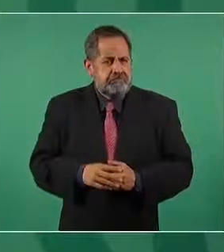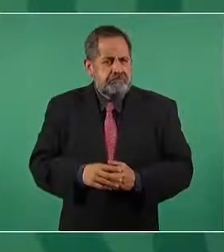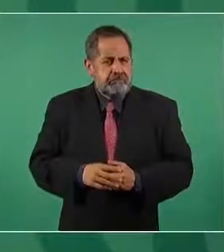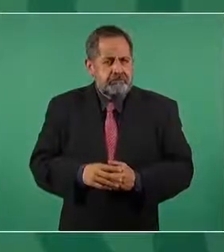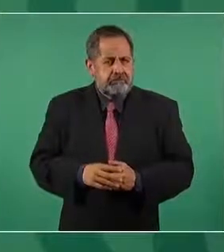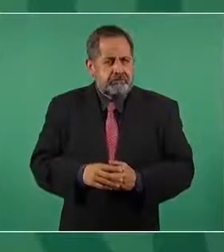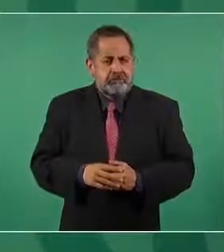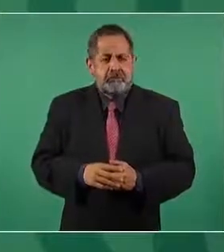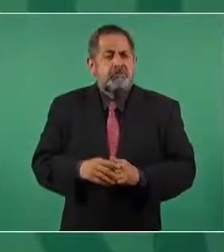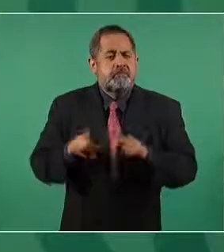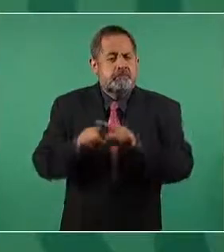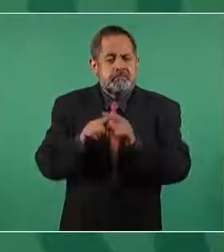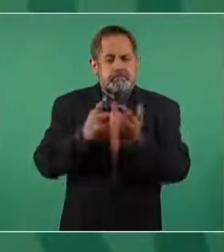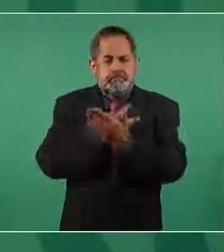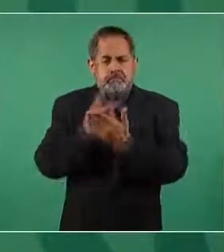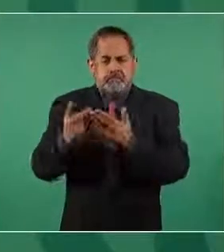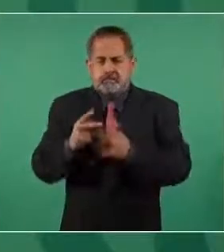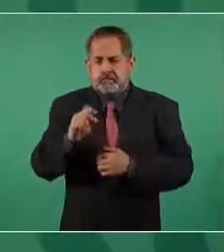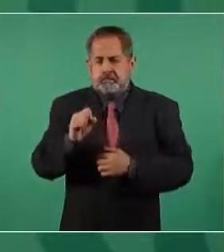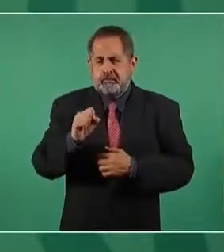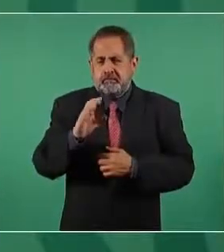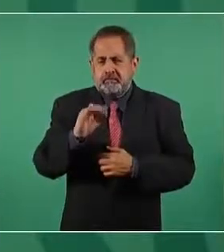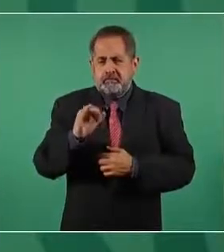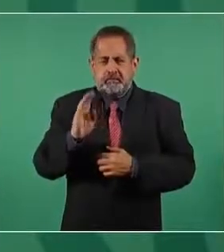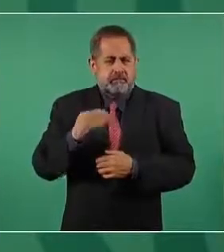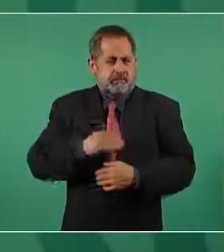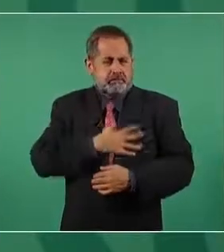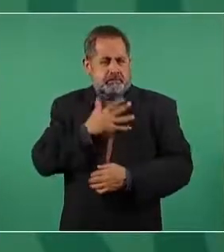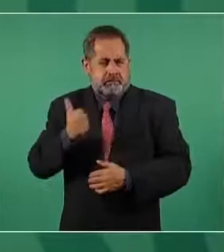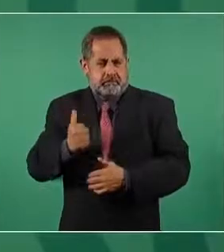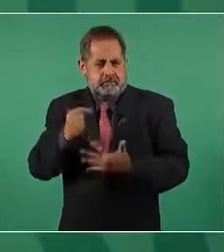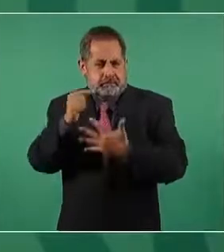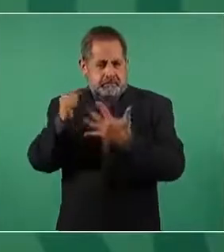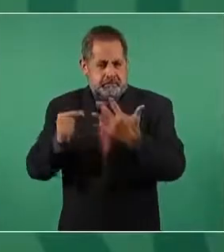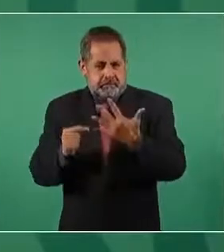mantener los programas de bienestar y